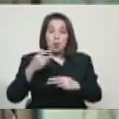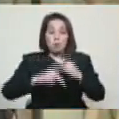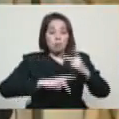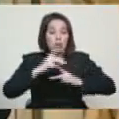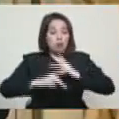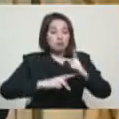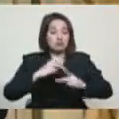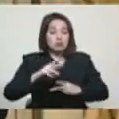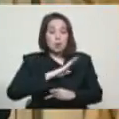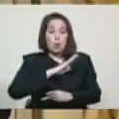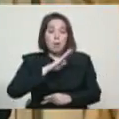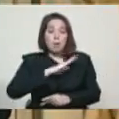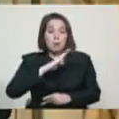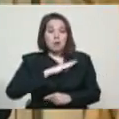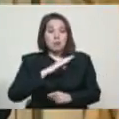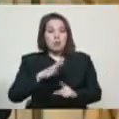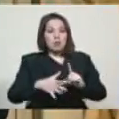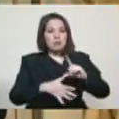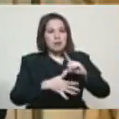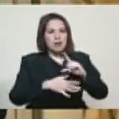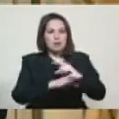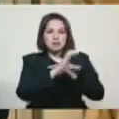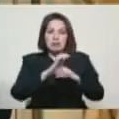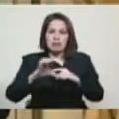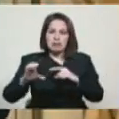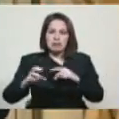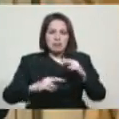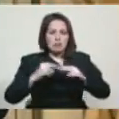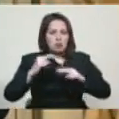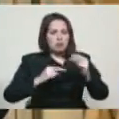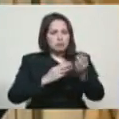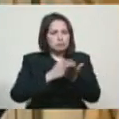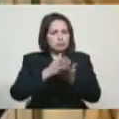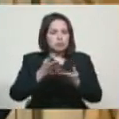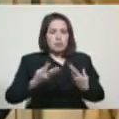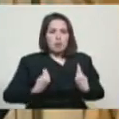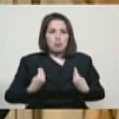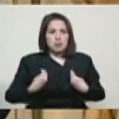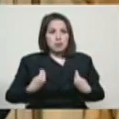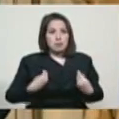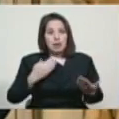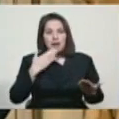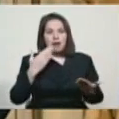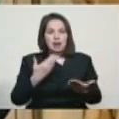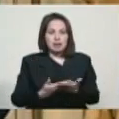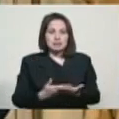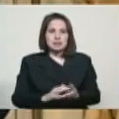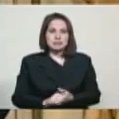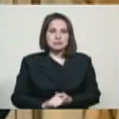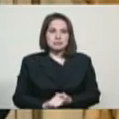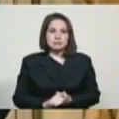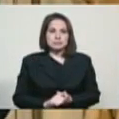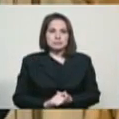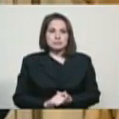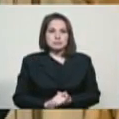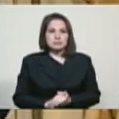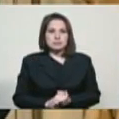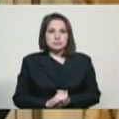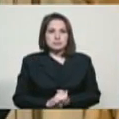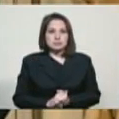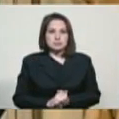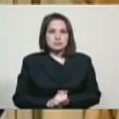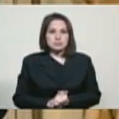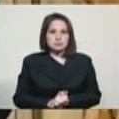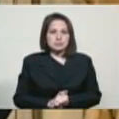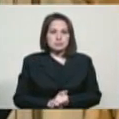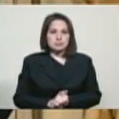Latina y el Caribe vamos a vivir. Así que les doy las gracias. Consideren ustedes que